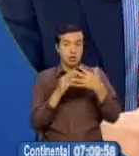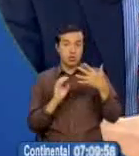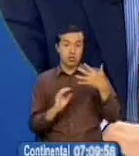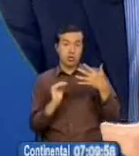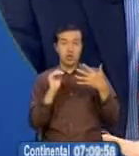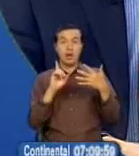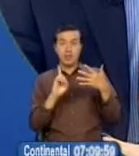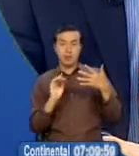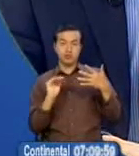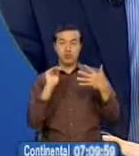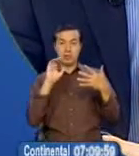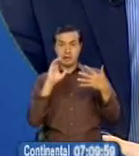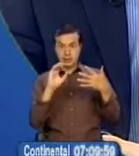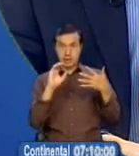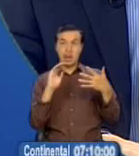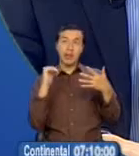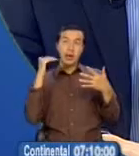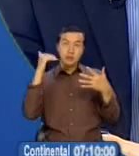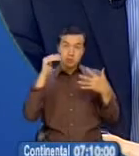poder corregir todo esto.